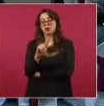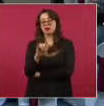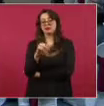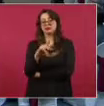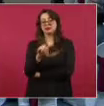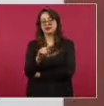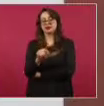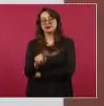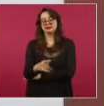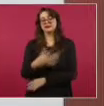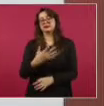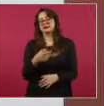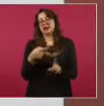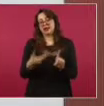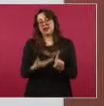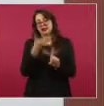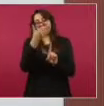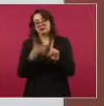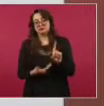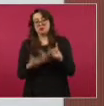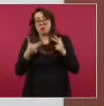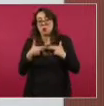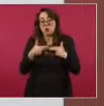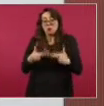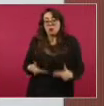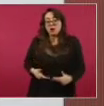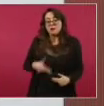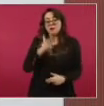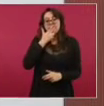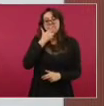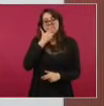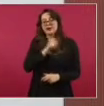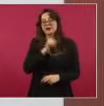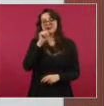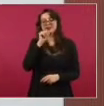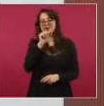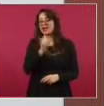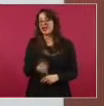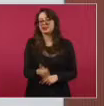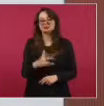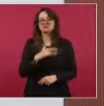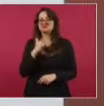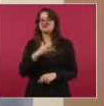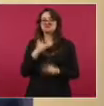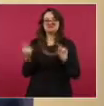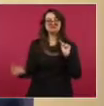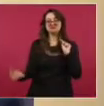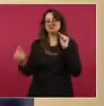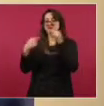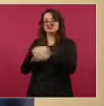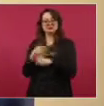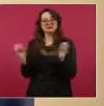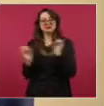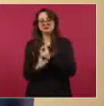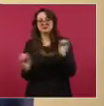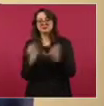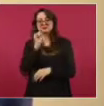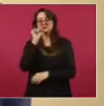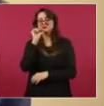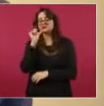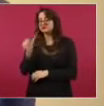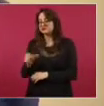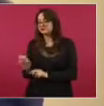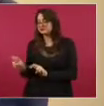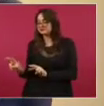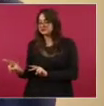nada de humanismo, de sensibilidad social, le escribe a